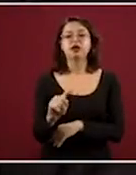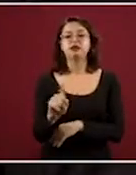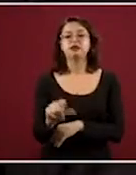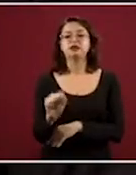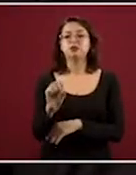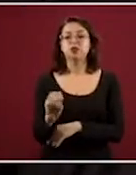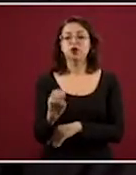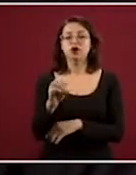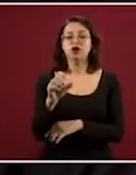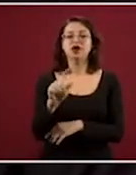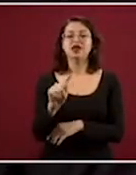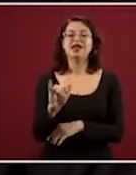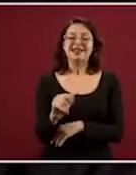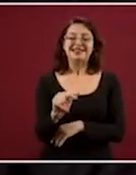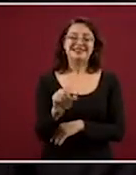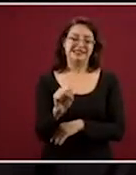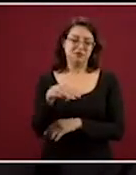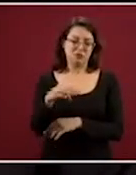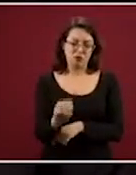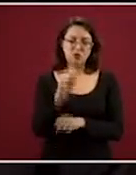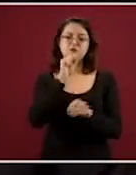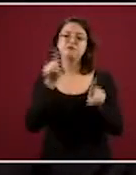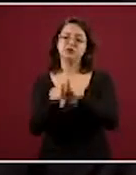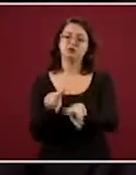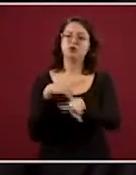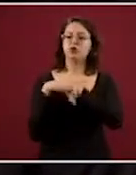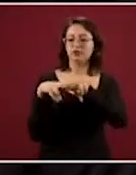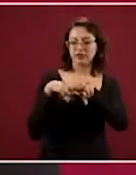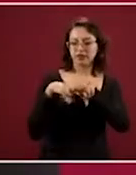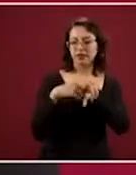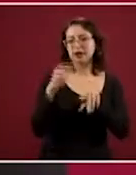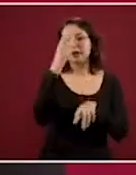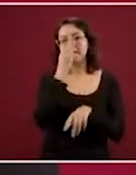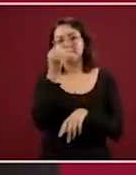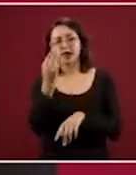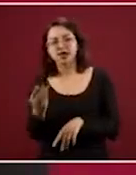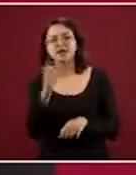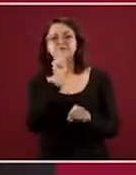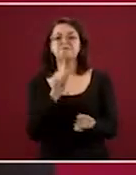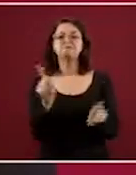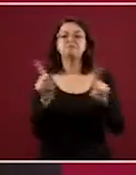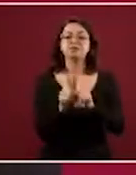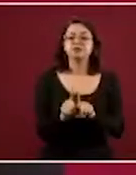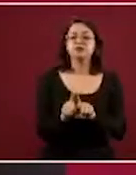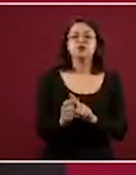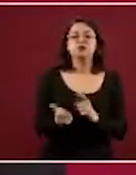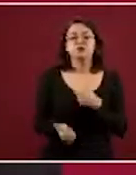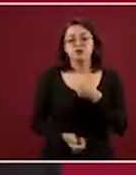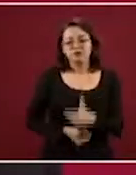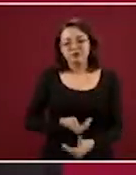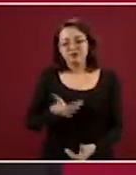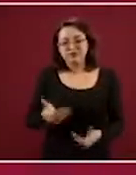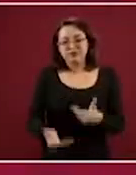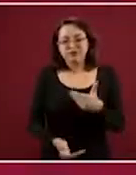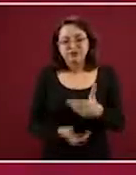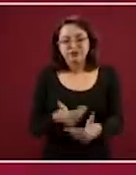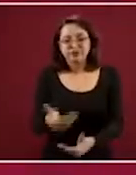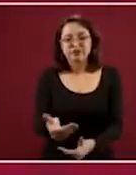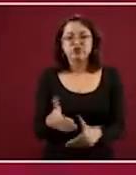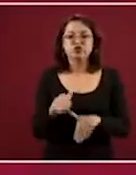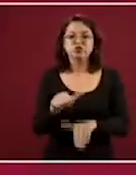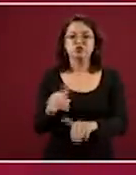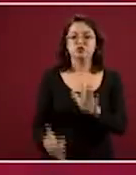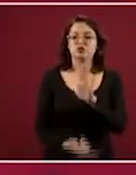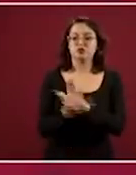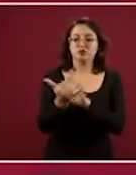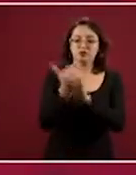Tren Maya y también de cómo vamos avanzando con la construcción